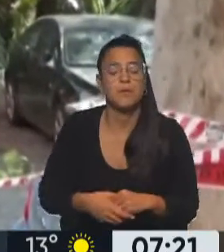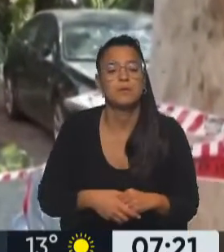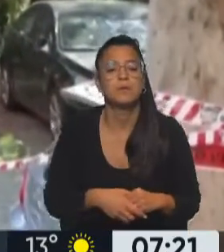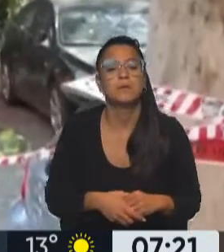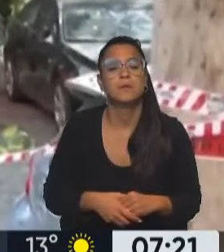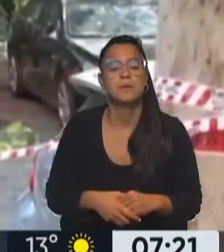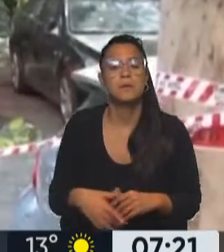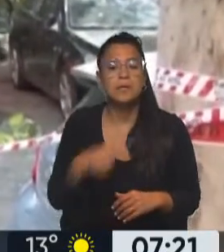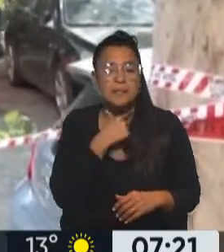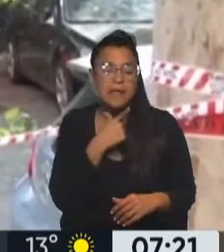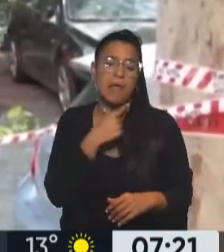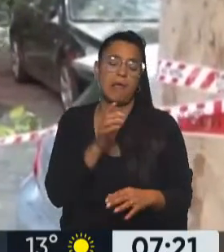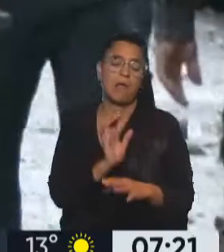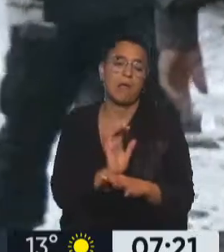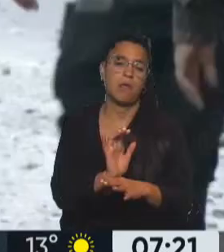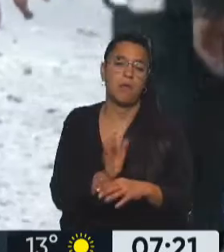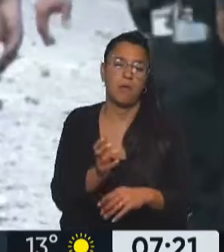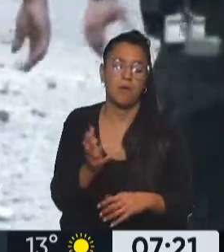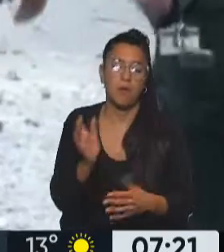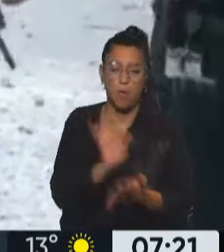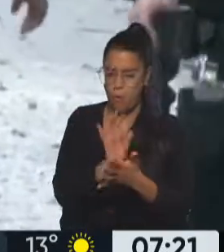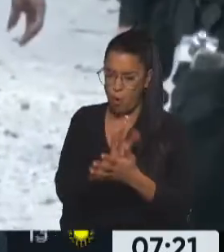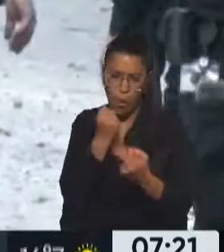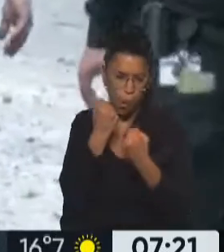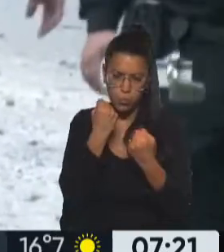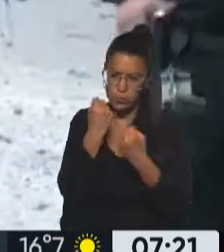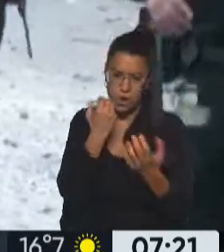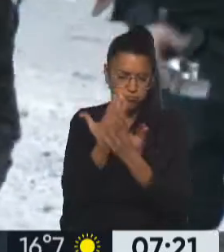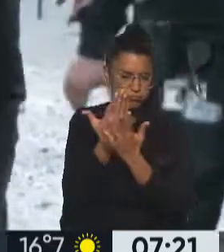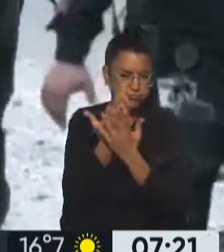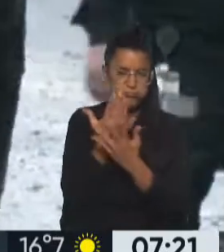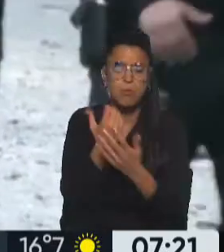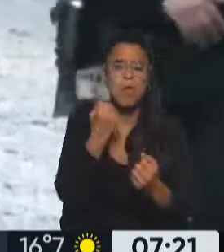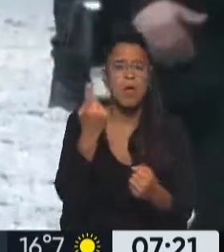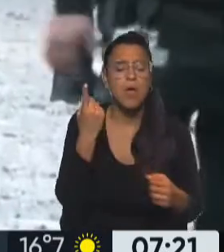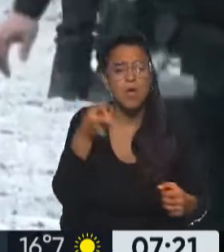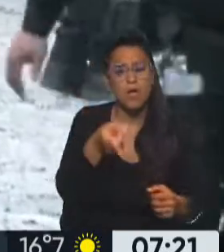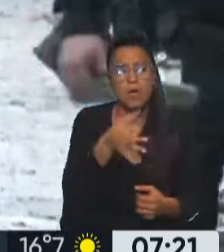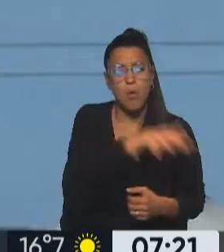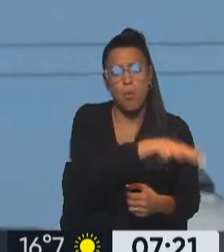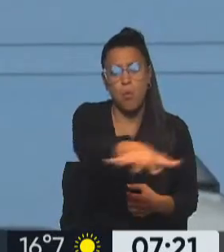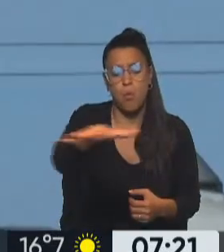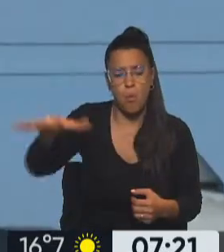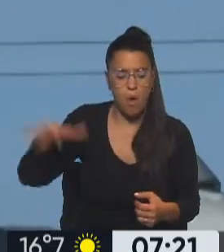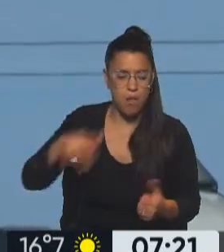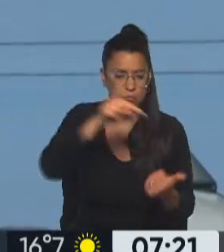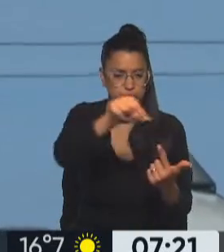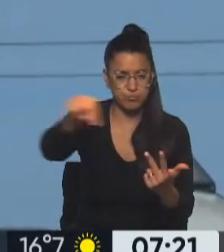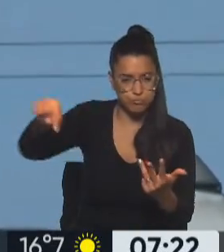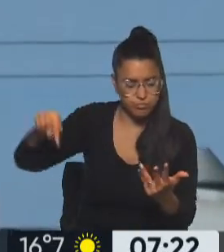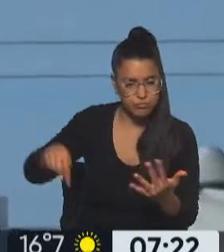de luchas cuerpo a cuerpo en cada uno de estos lugares, en cada uno de estos